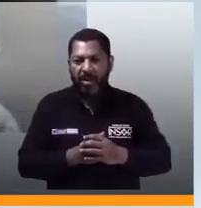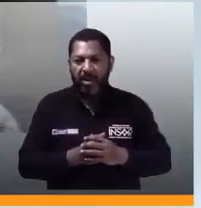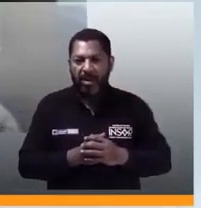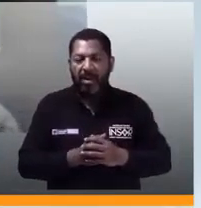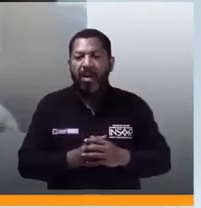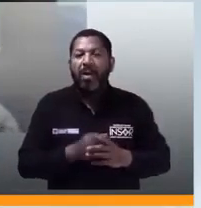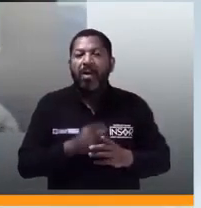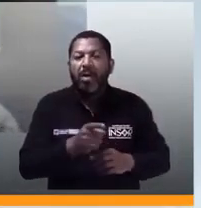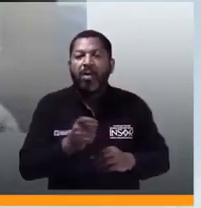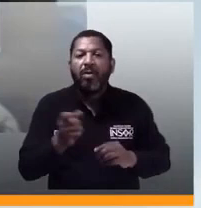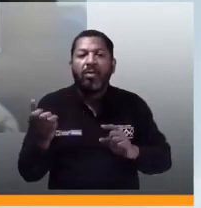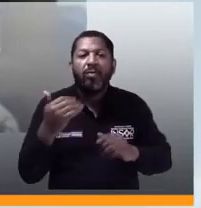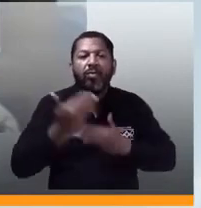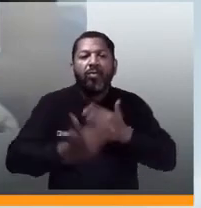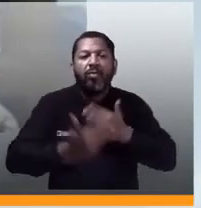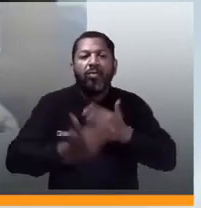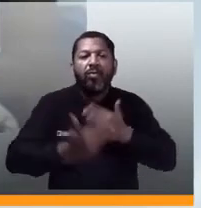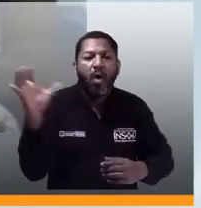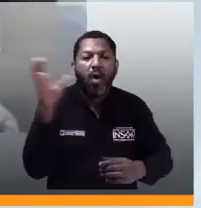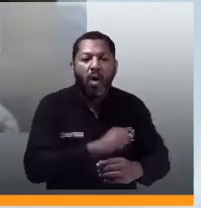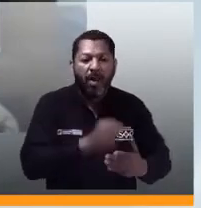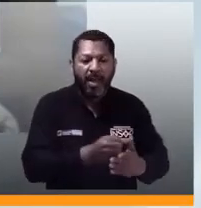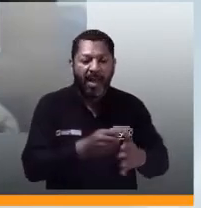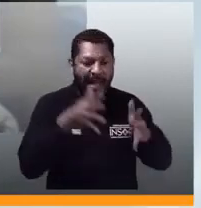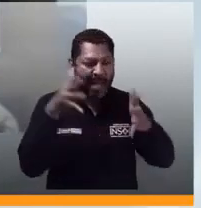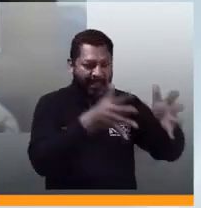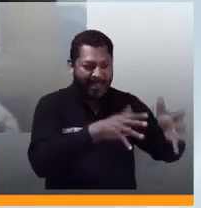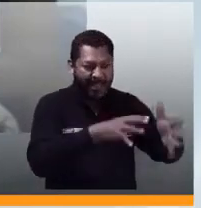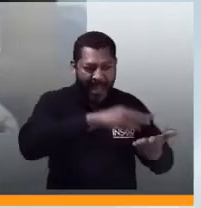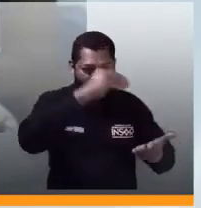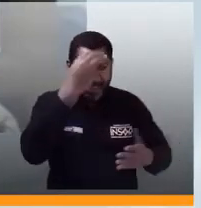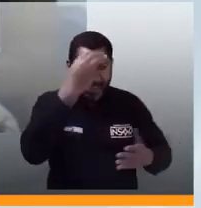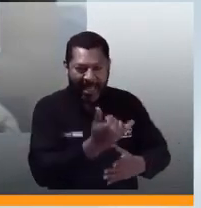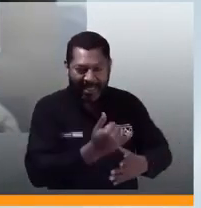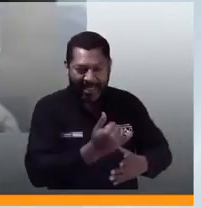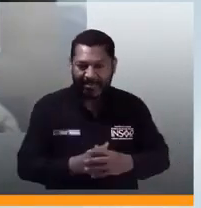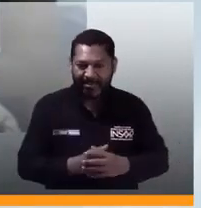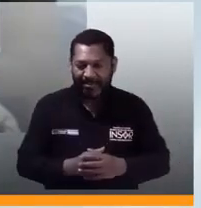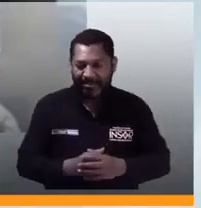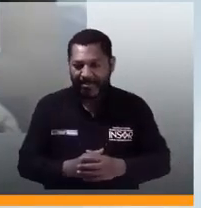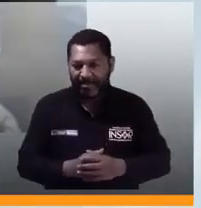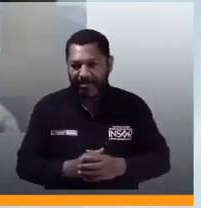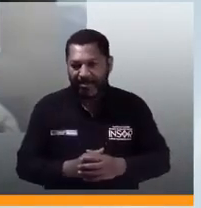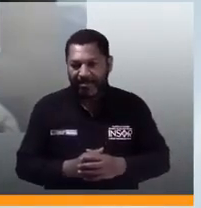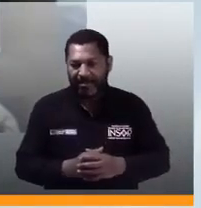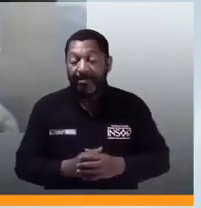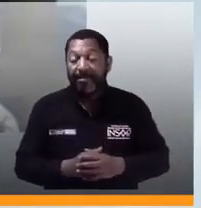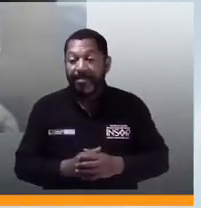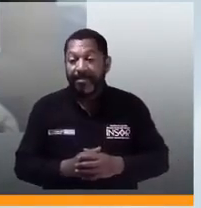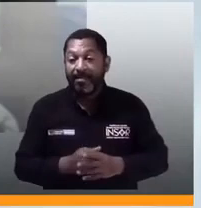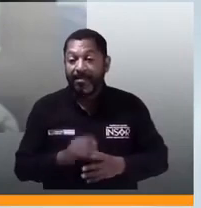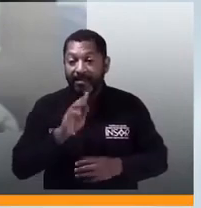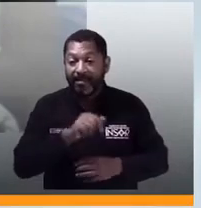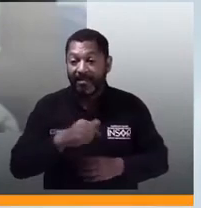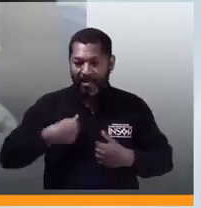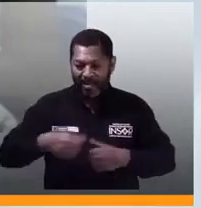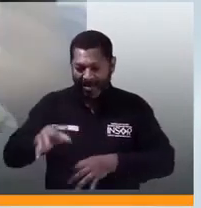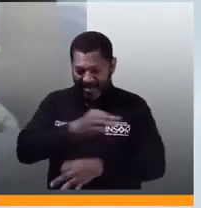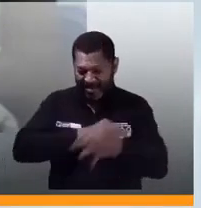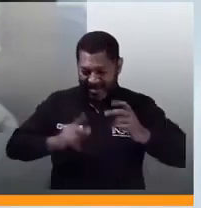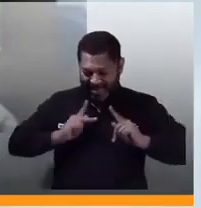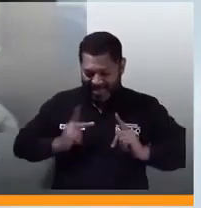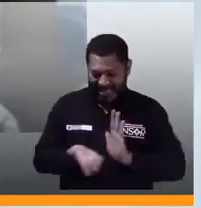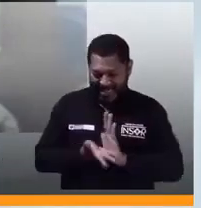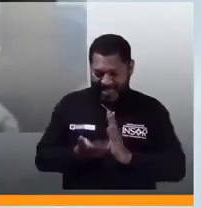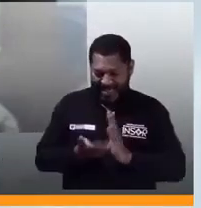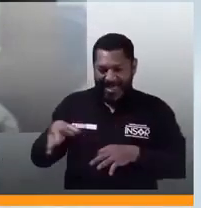logrado en todo el proceso de enseñanza-aprendizaje. Entonces, pues, ya como participante en el